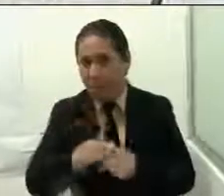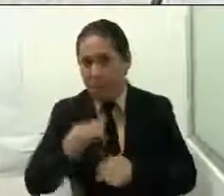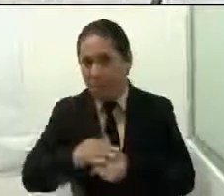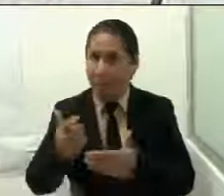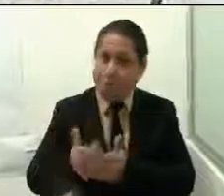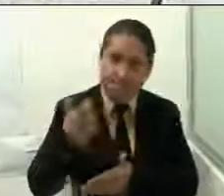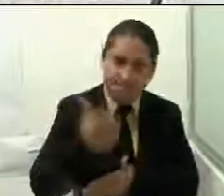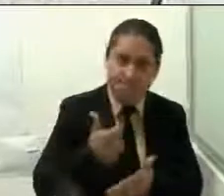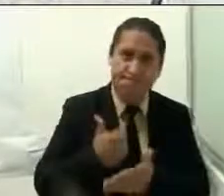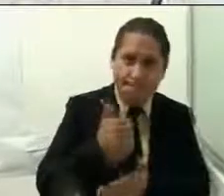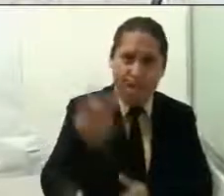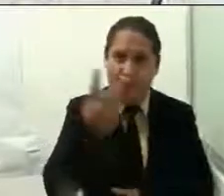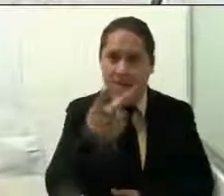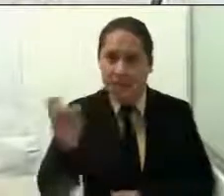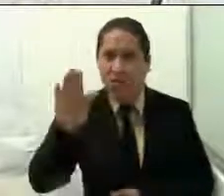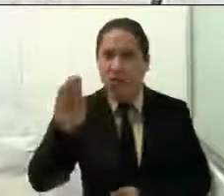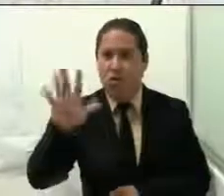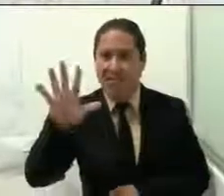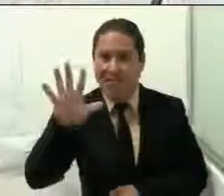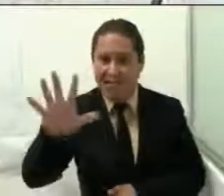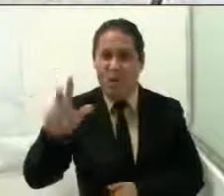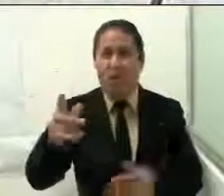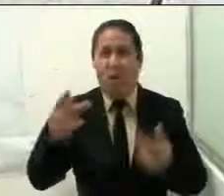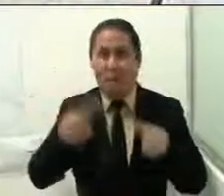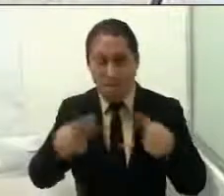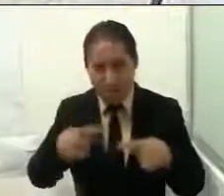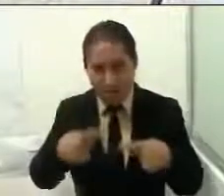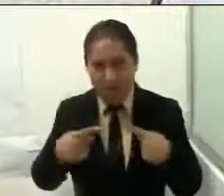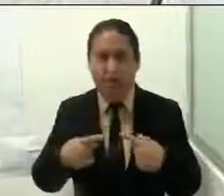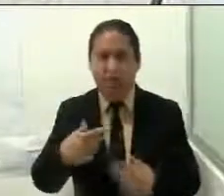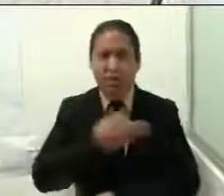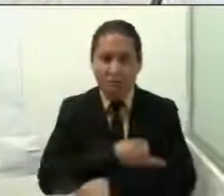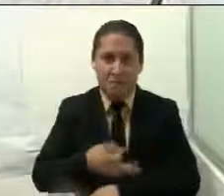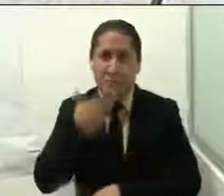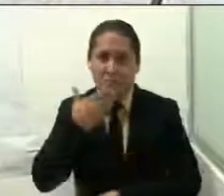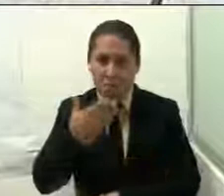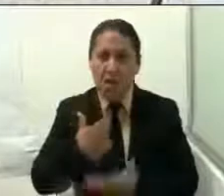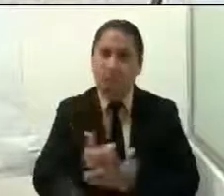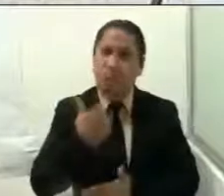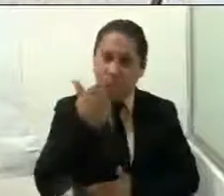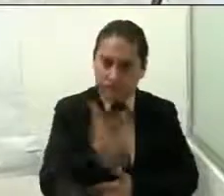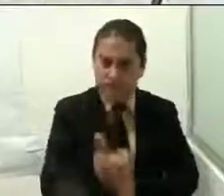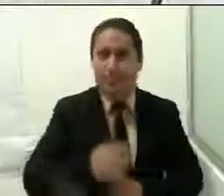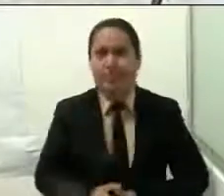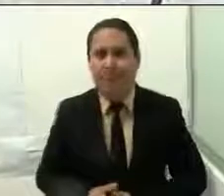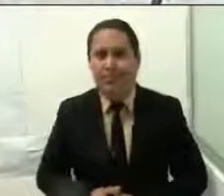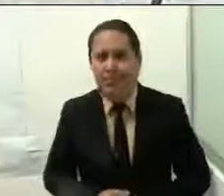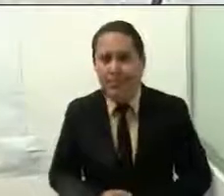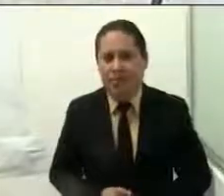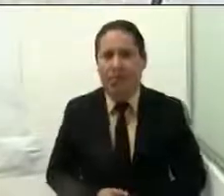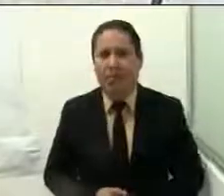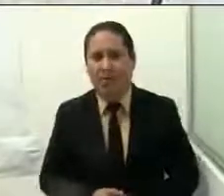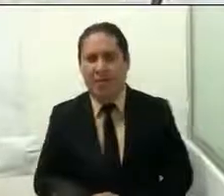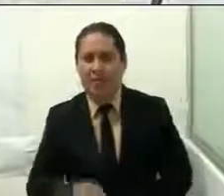a 295 productores de las zonas marginadas ha sido